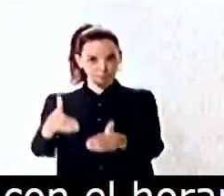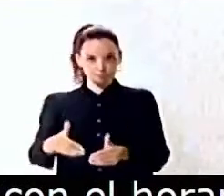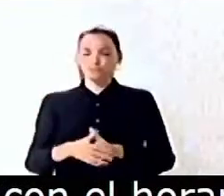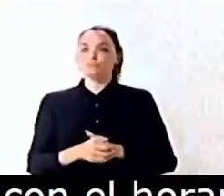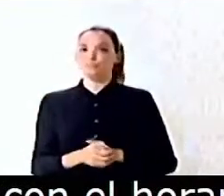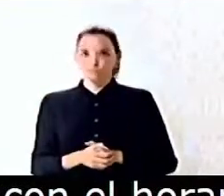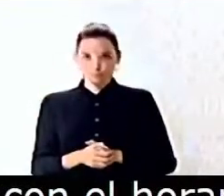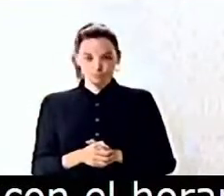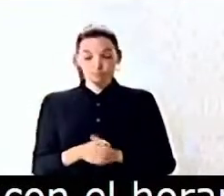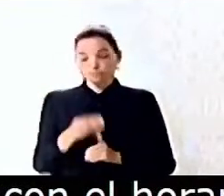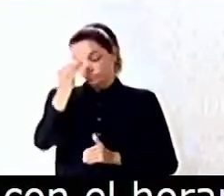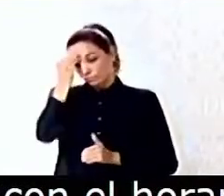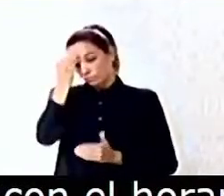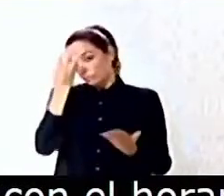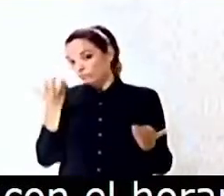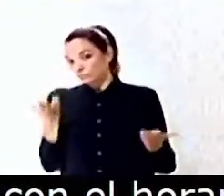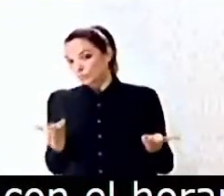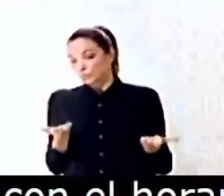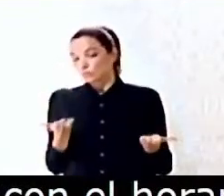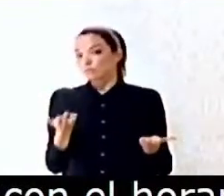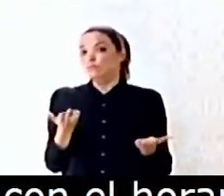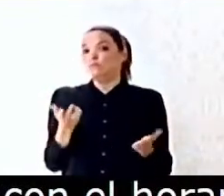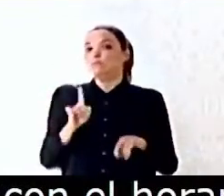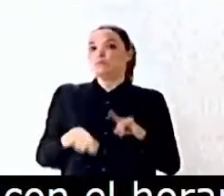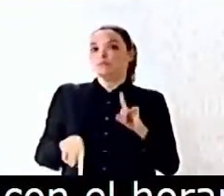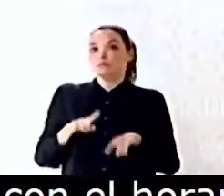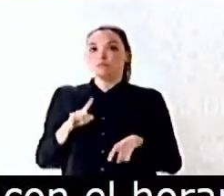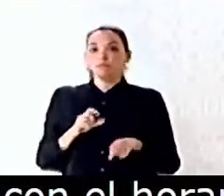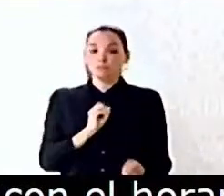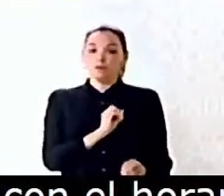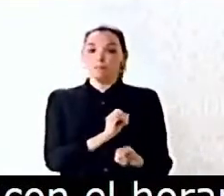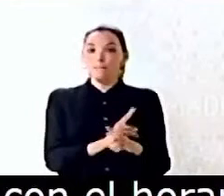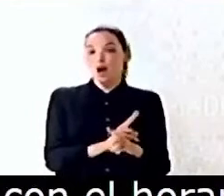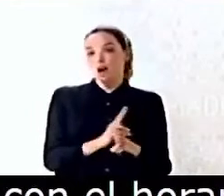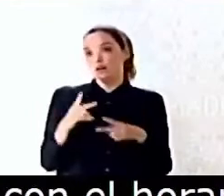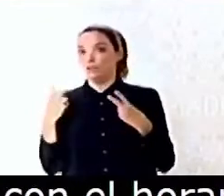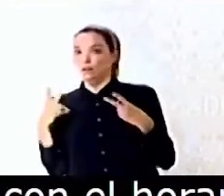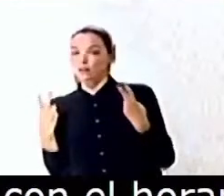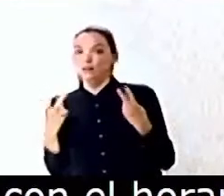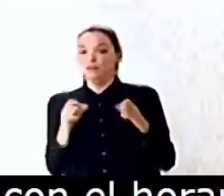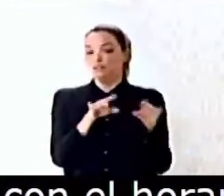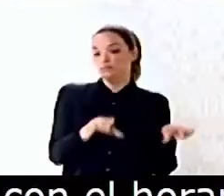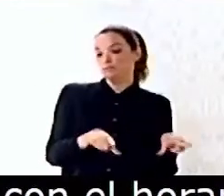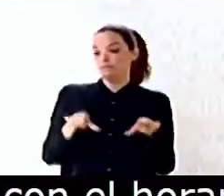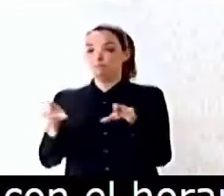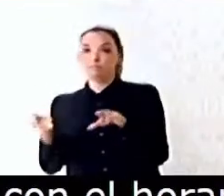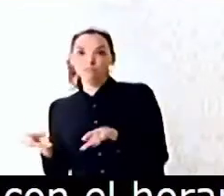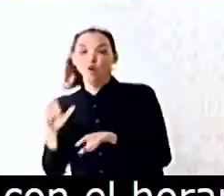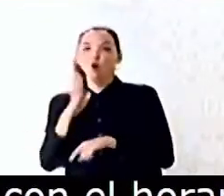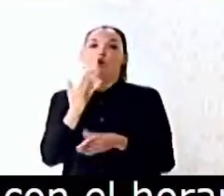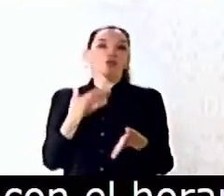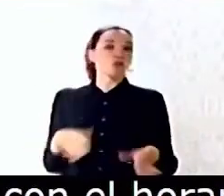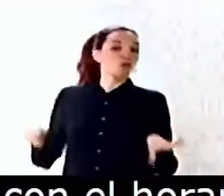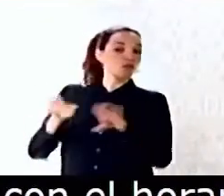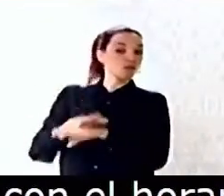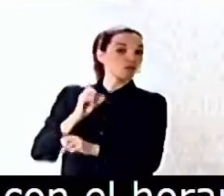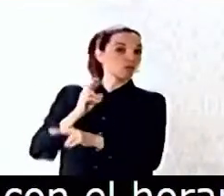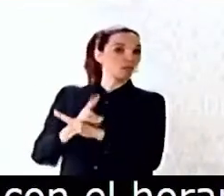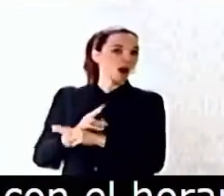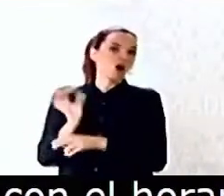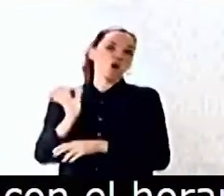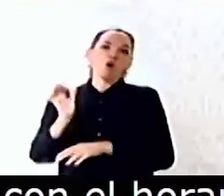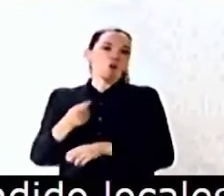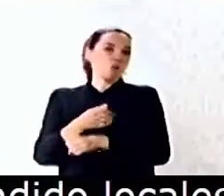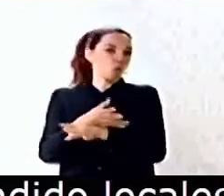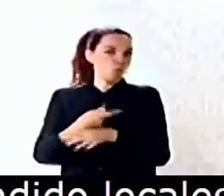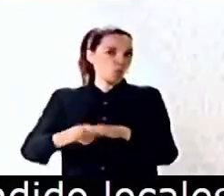Bien entendido que son aquellos locales de hostelería, de restauración, de ocio nocturno y salas de juego.